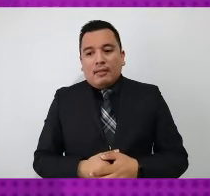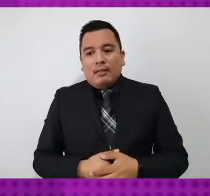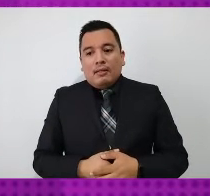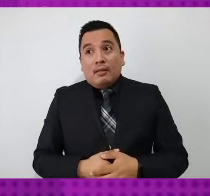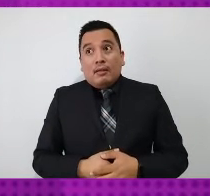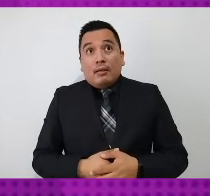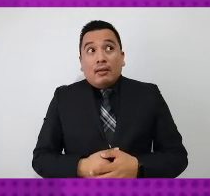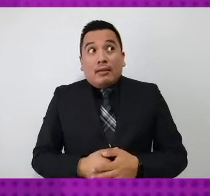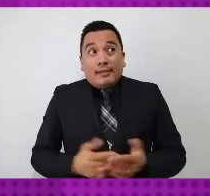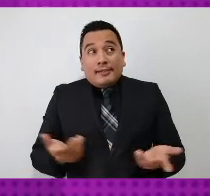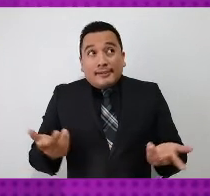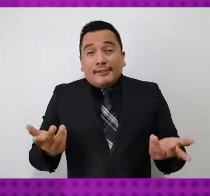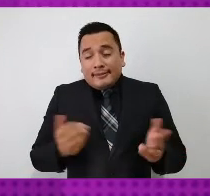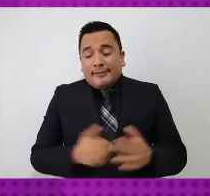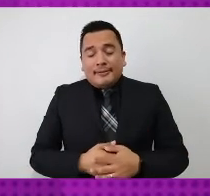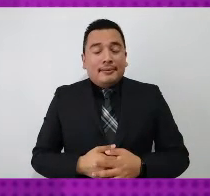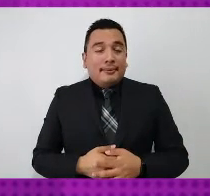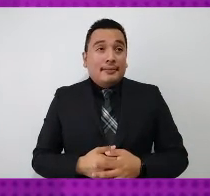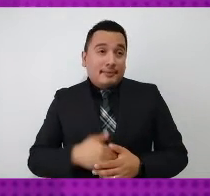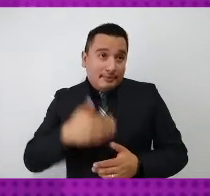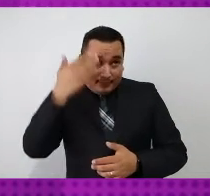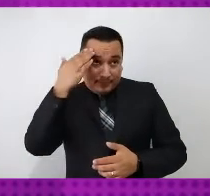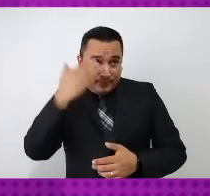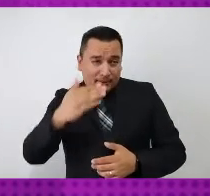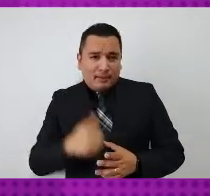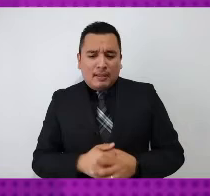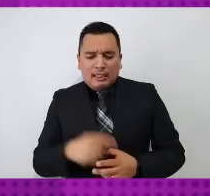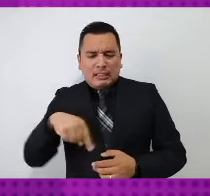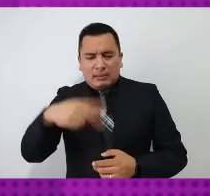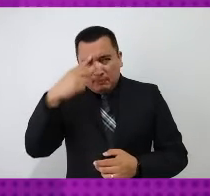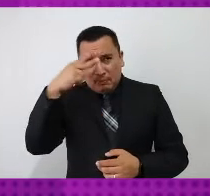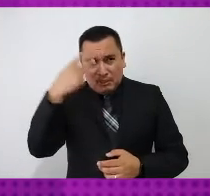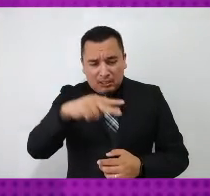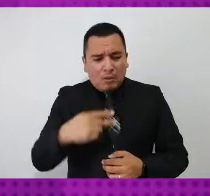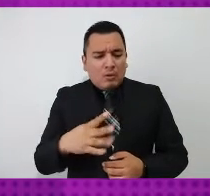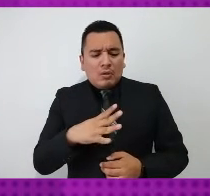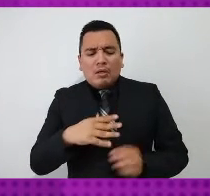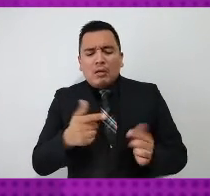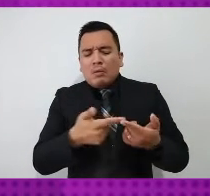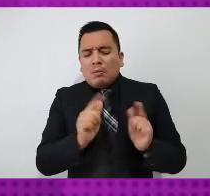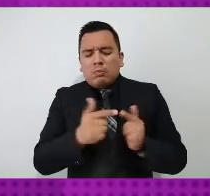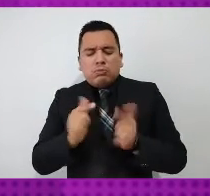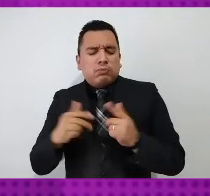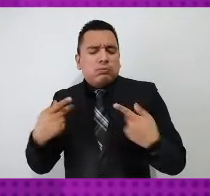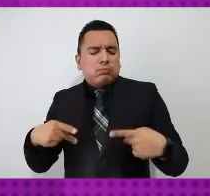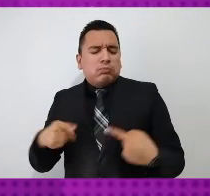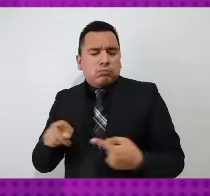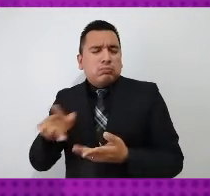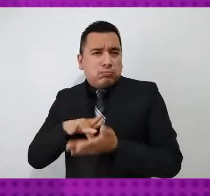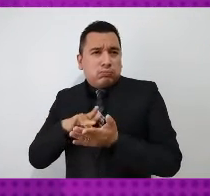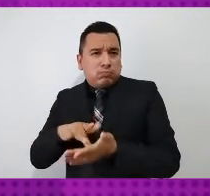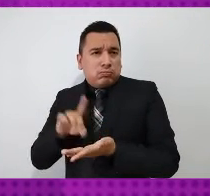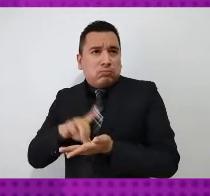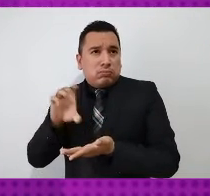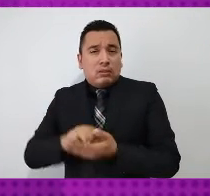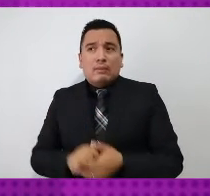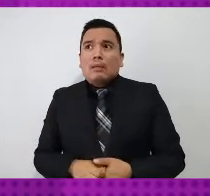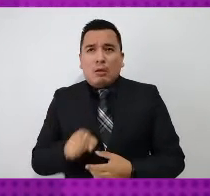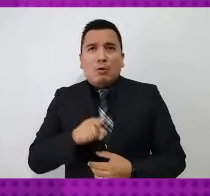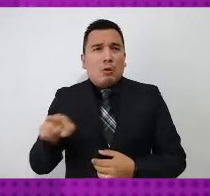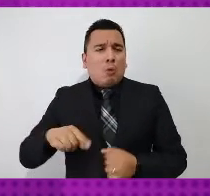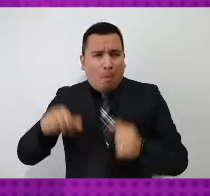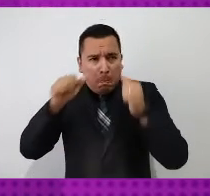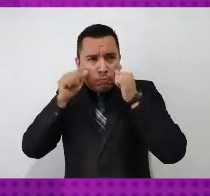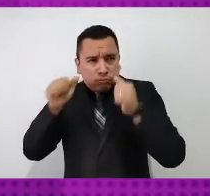los activistas de mexico los grupos han sido escuchados de hecho han sido pioneros incluso a